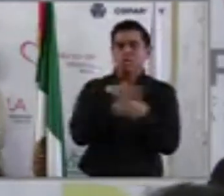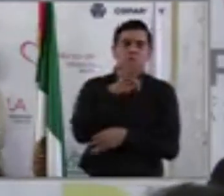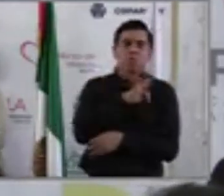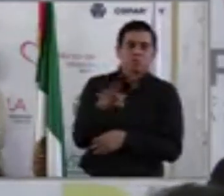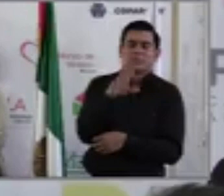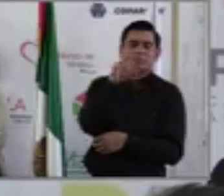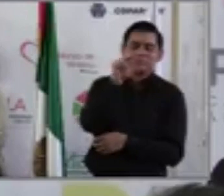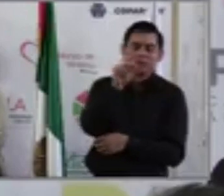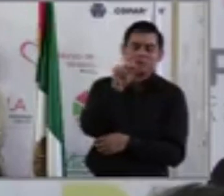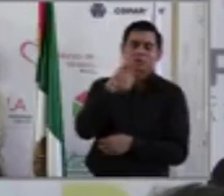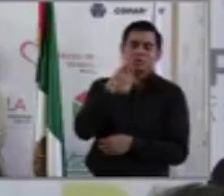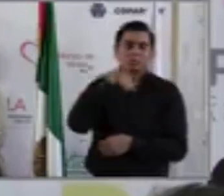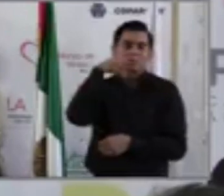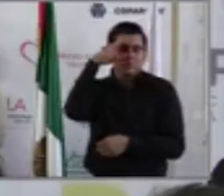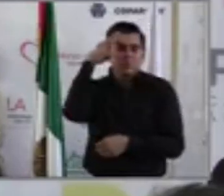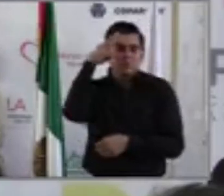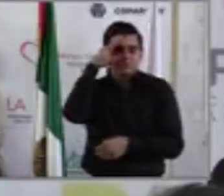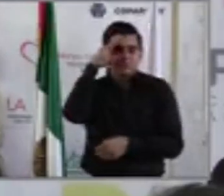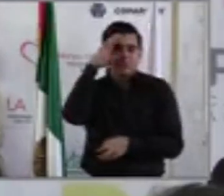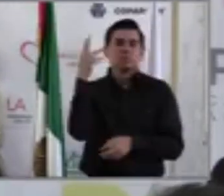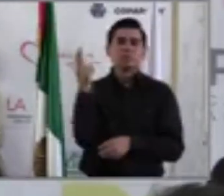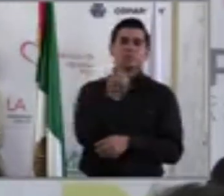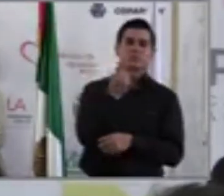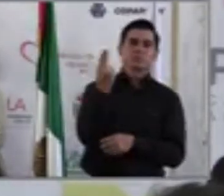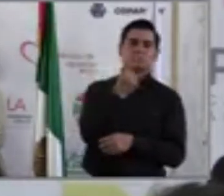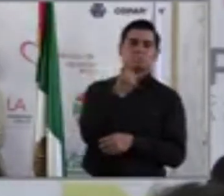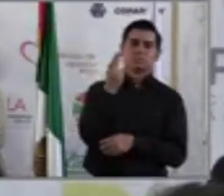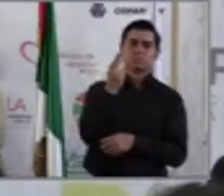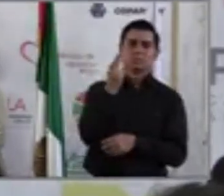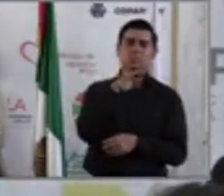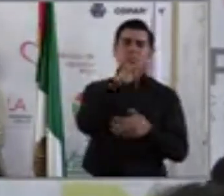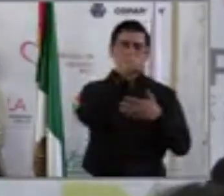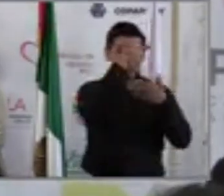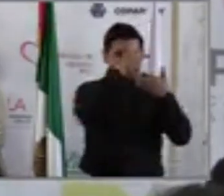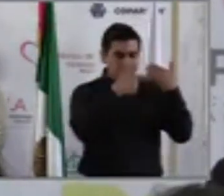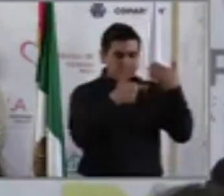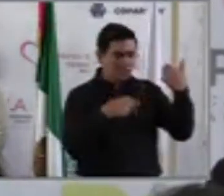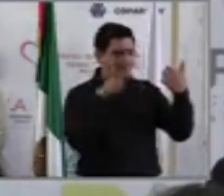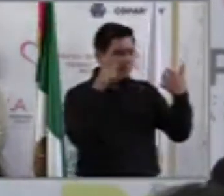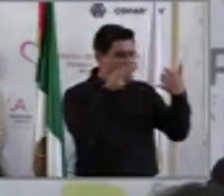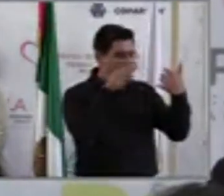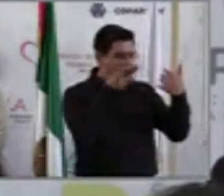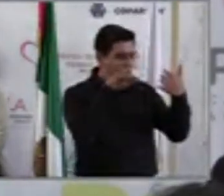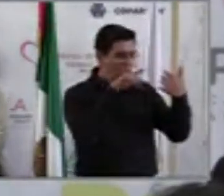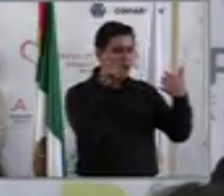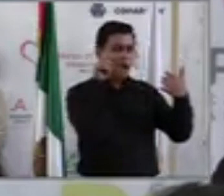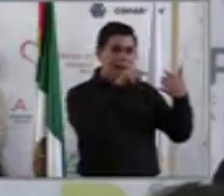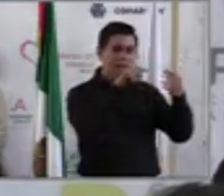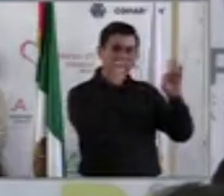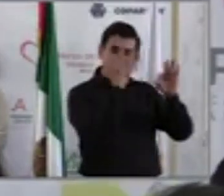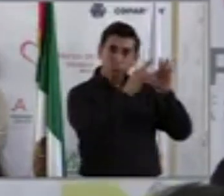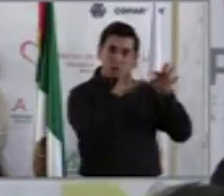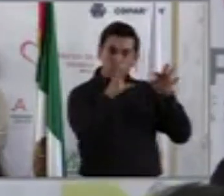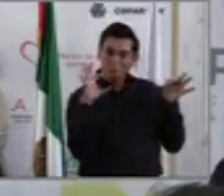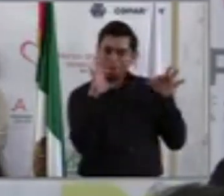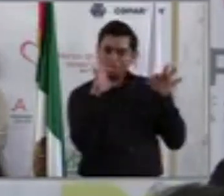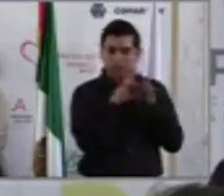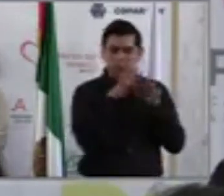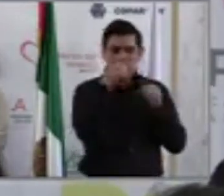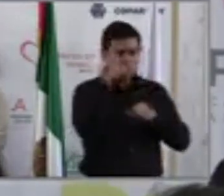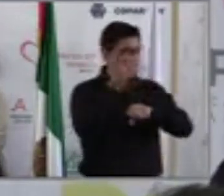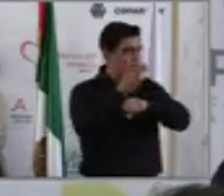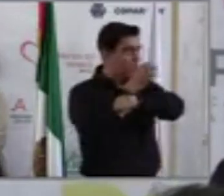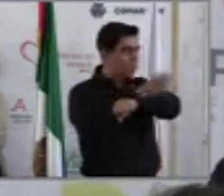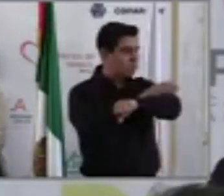que sí pienso es encontrar en esta agenda las coincidencias. Es acompañar los